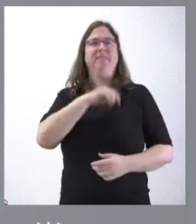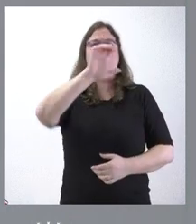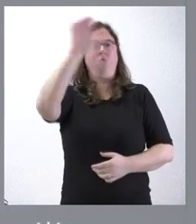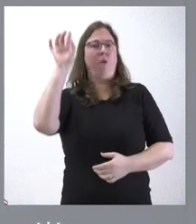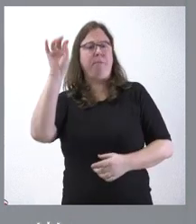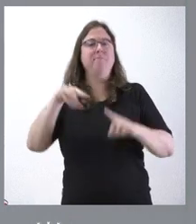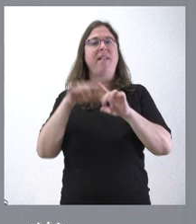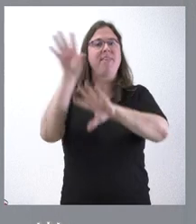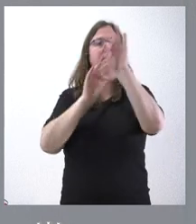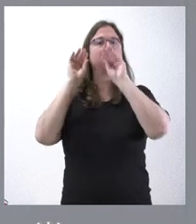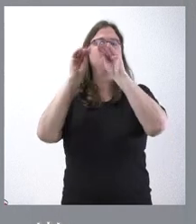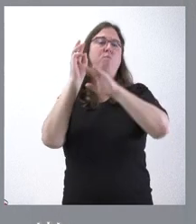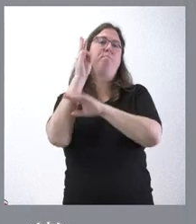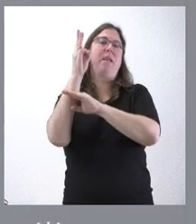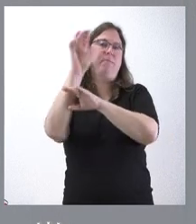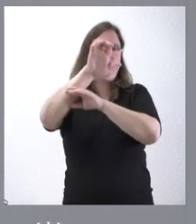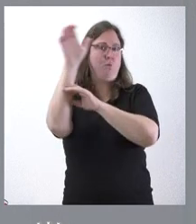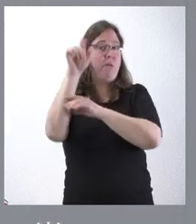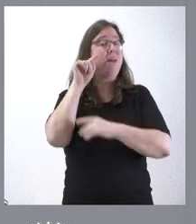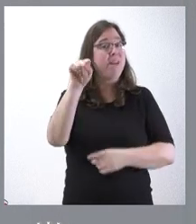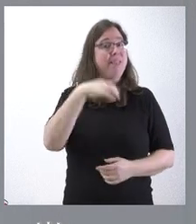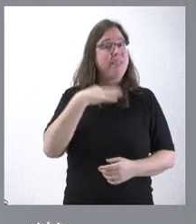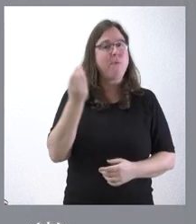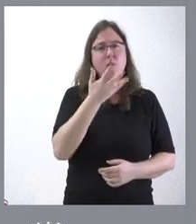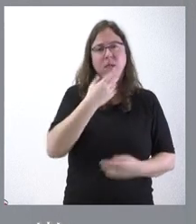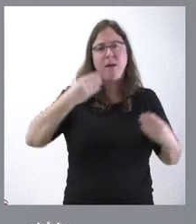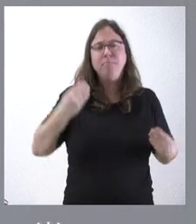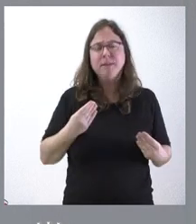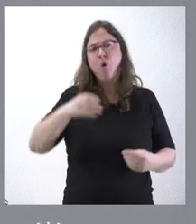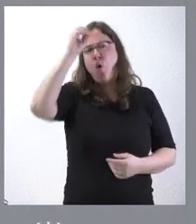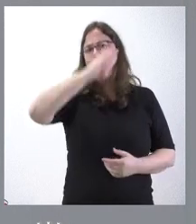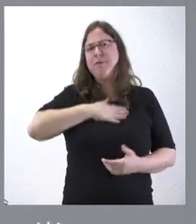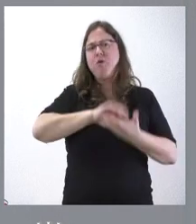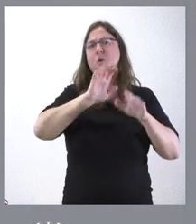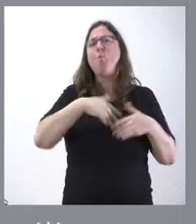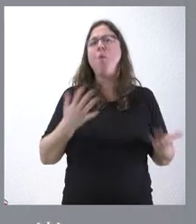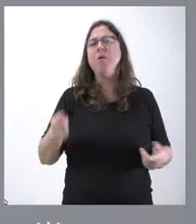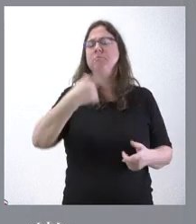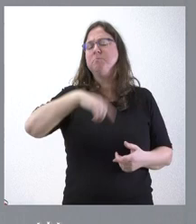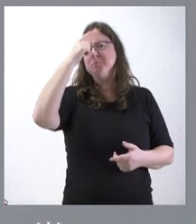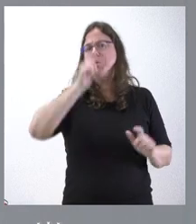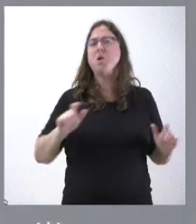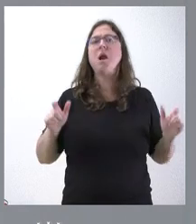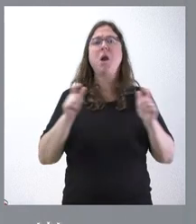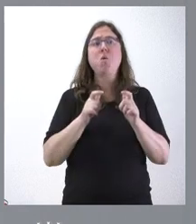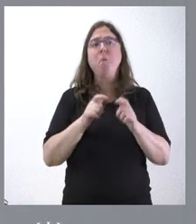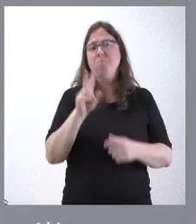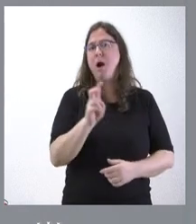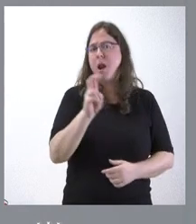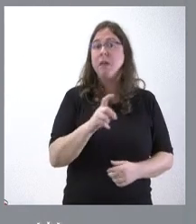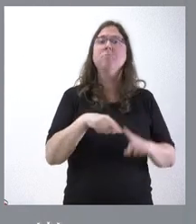decisiones que se tomen en el parlamento para que conozcan de primera mano Cuál es la posición de Castilla de León por tanto a mí me parece que es una reunión siempre útil y